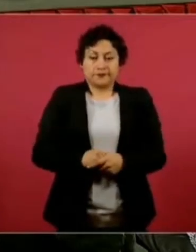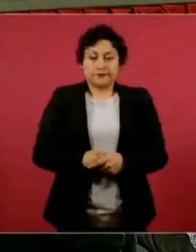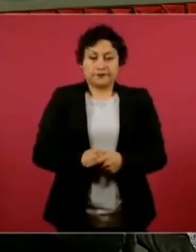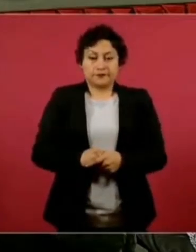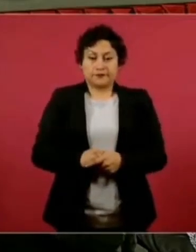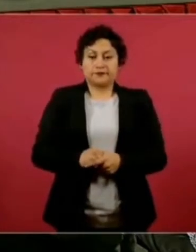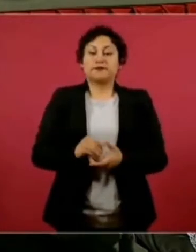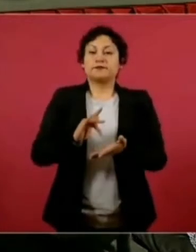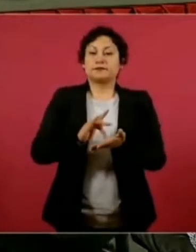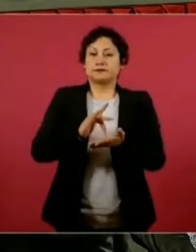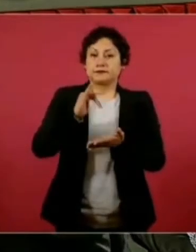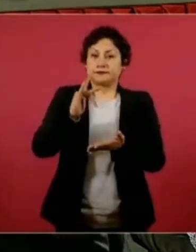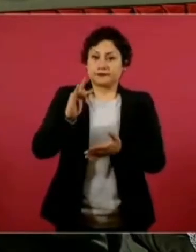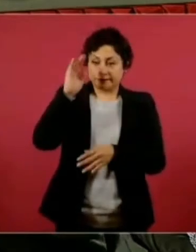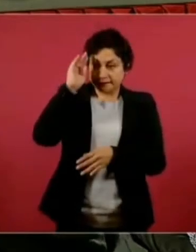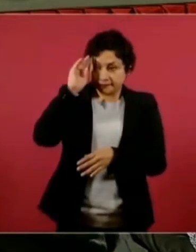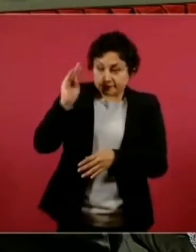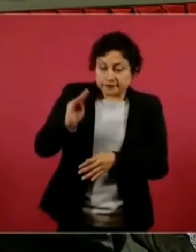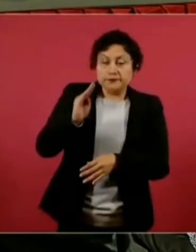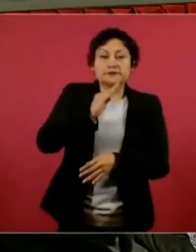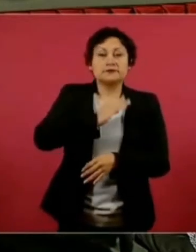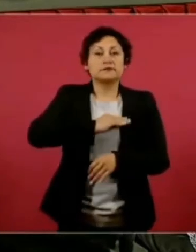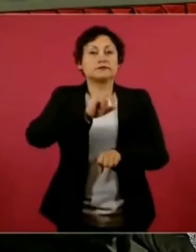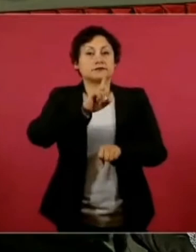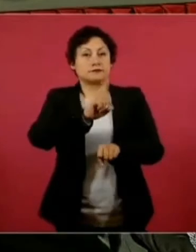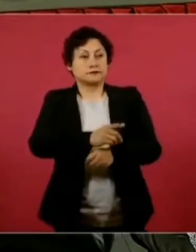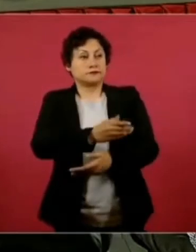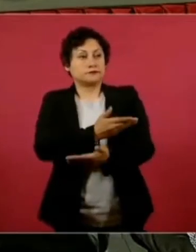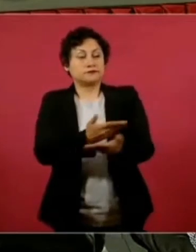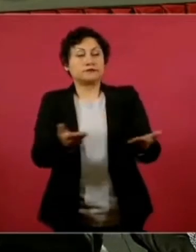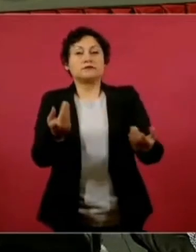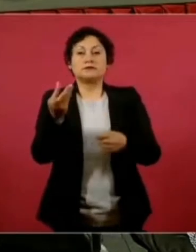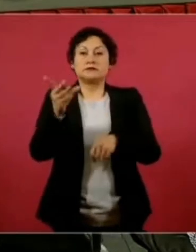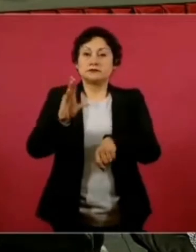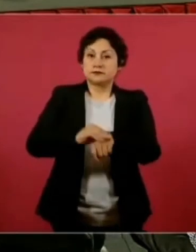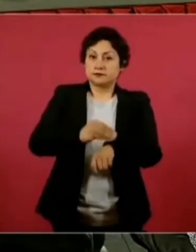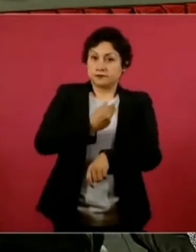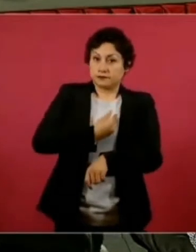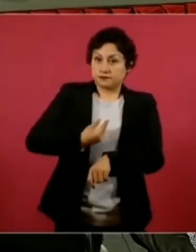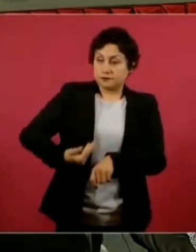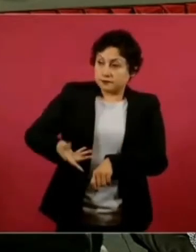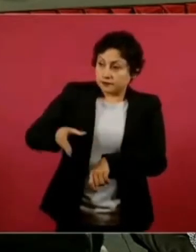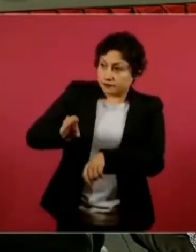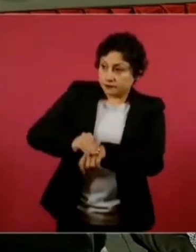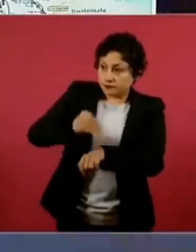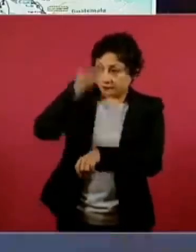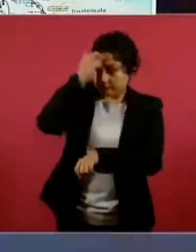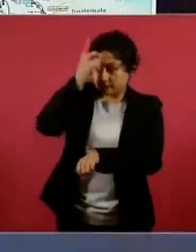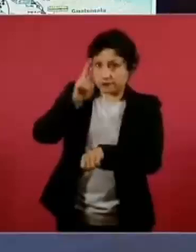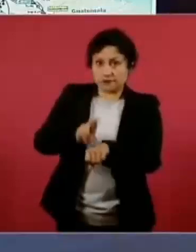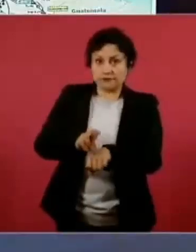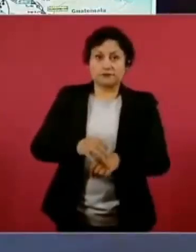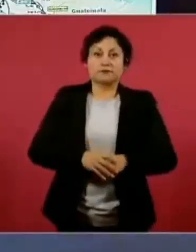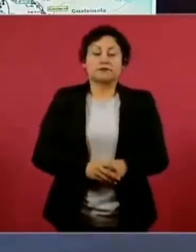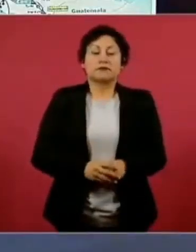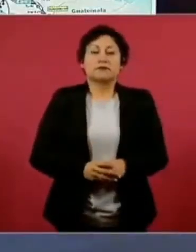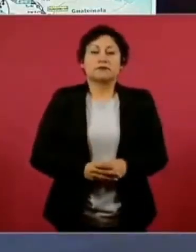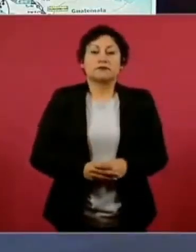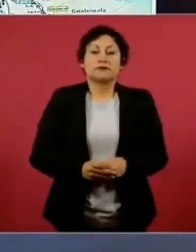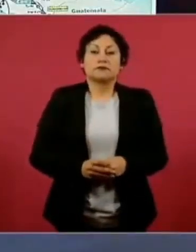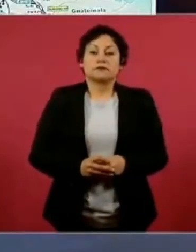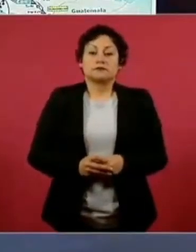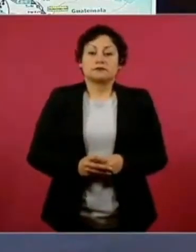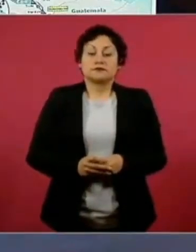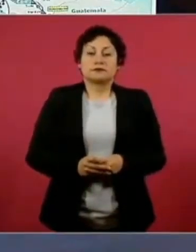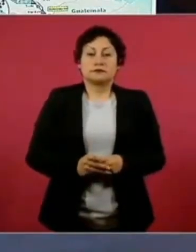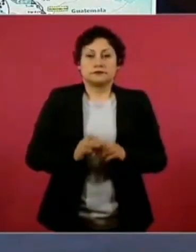Gracias, maestro. Buenos días. Con su permiso, señor presidente, señor director. Bien, quiero presentarles